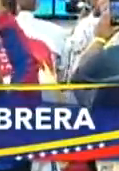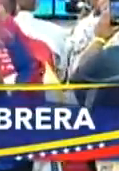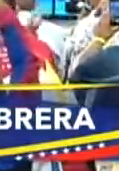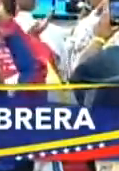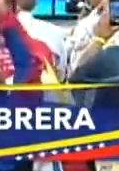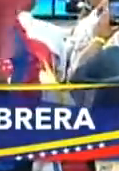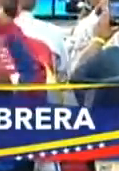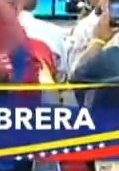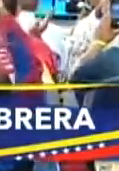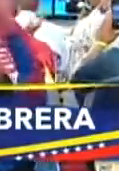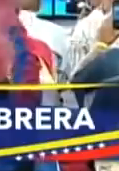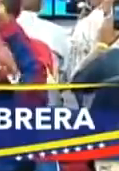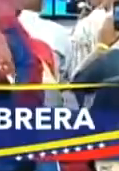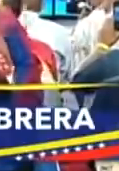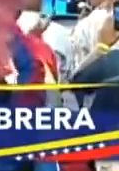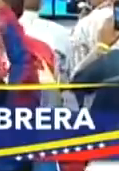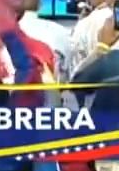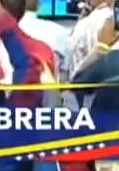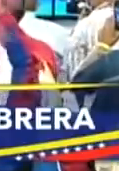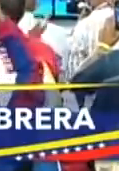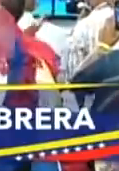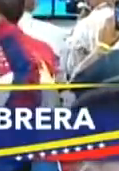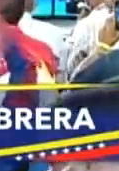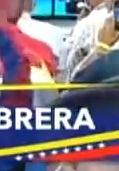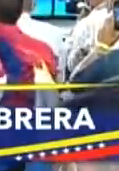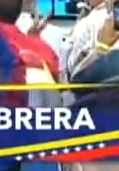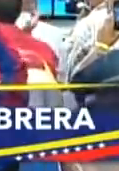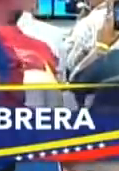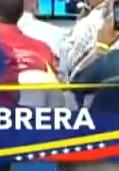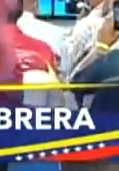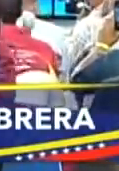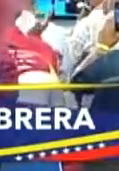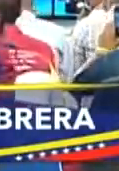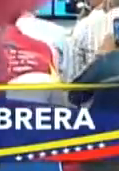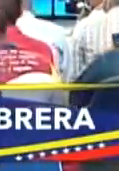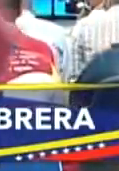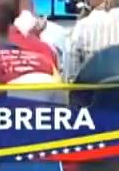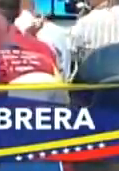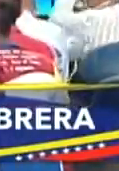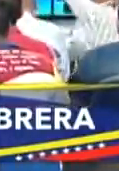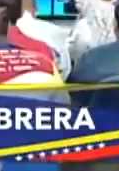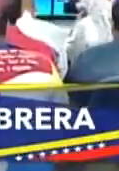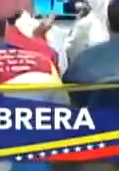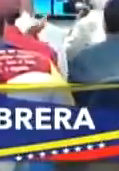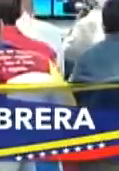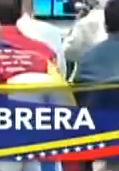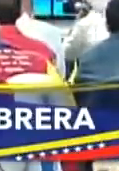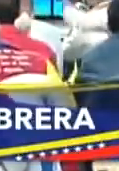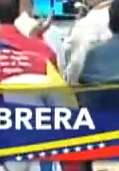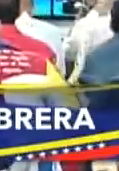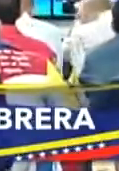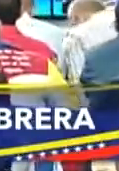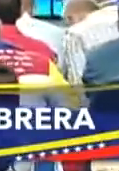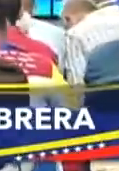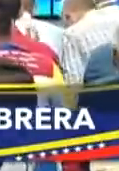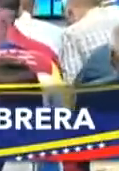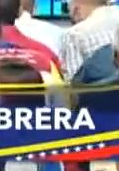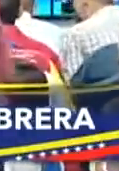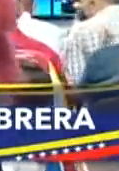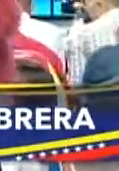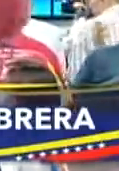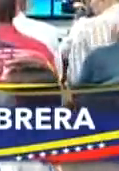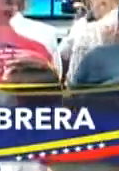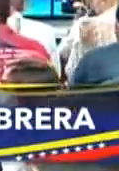socialismo y de las grandes soluciones para el pueblo juntos vamos a enterrar el capitalismo salvaje y destructivo